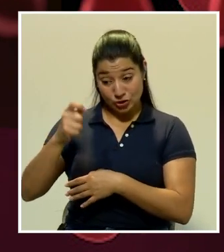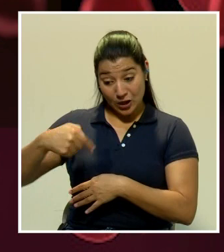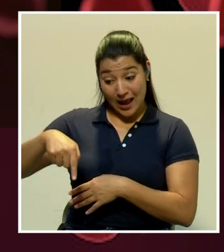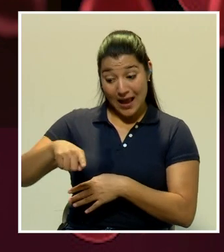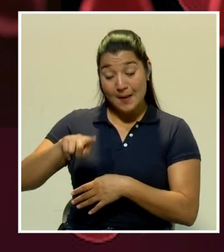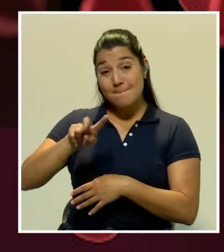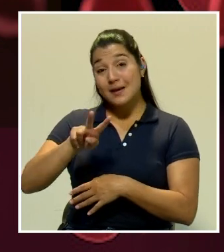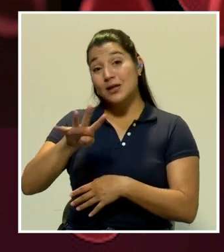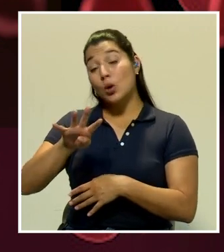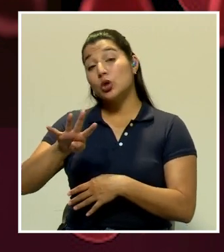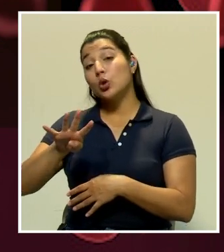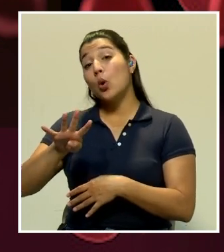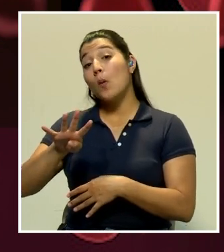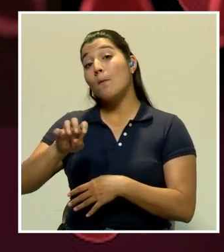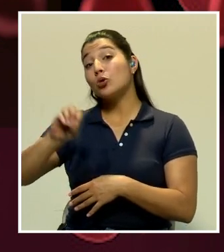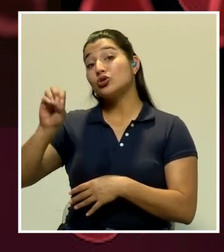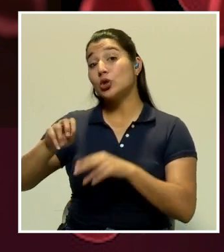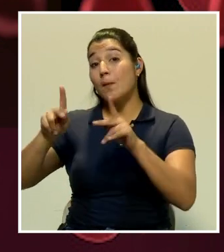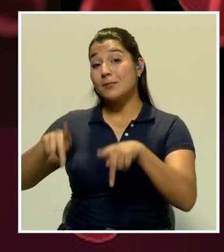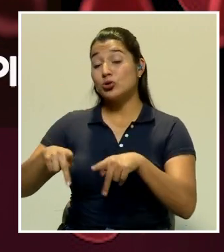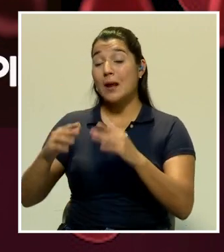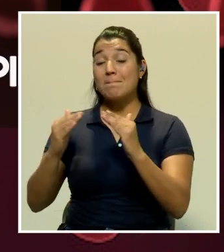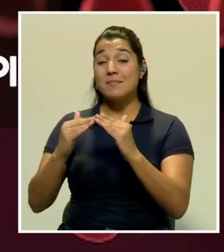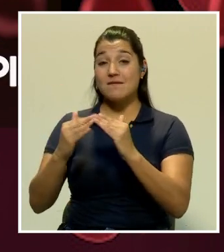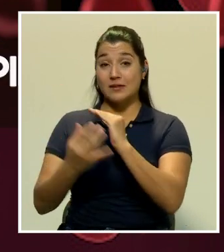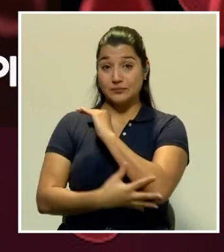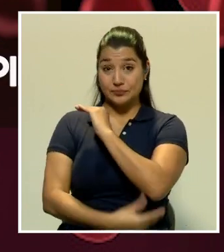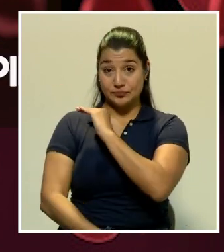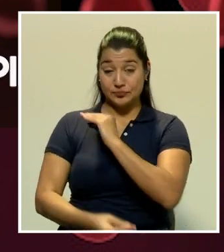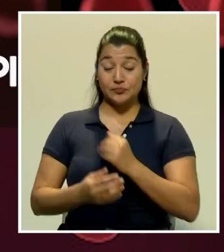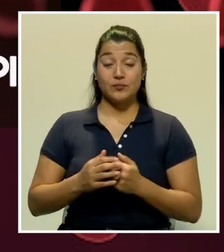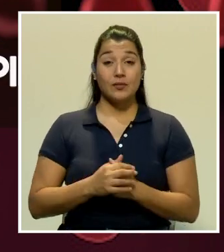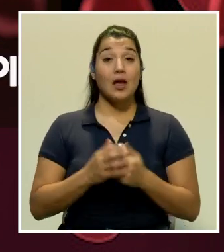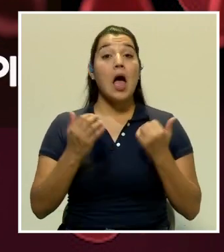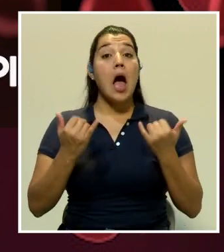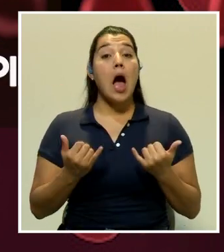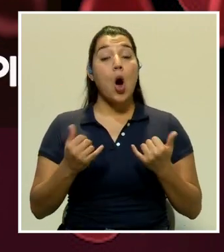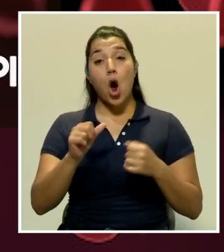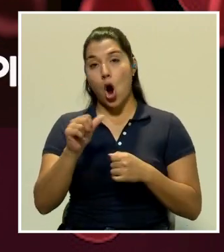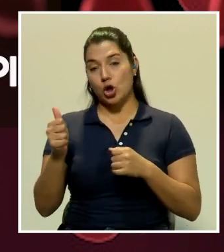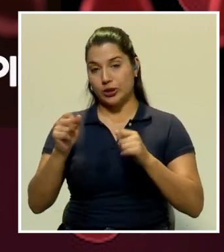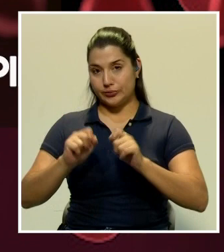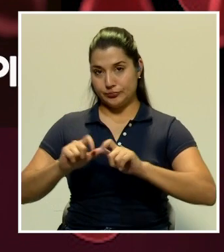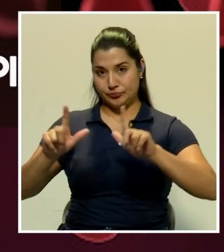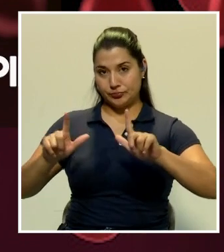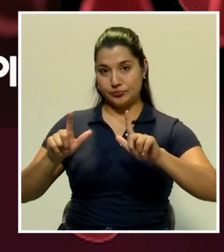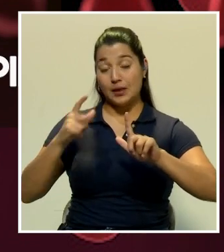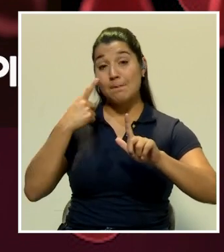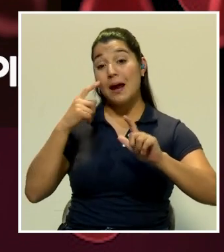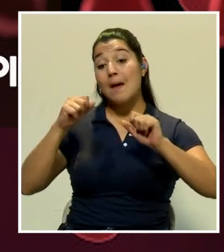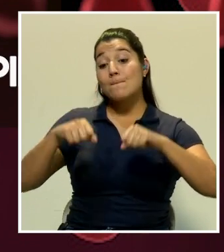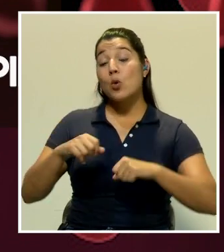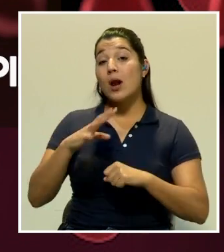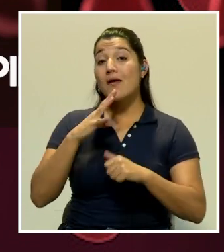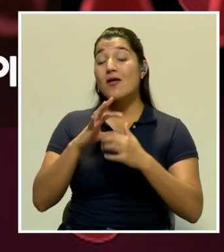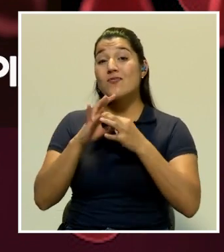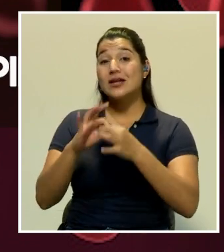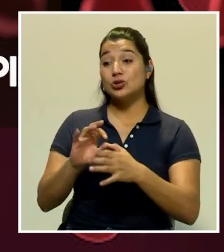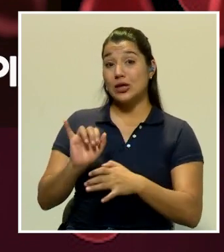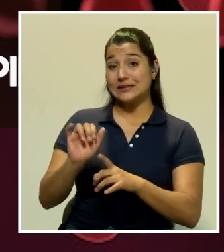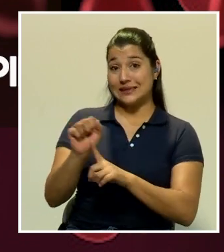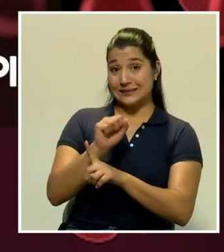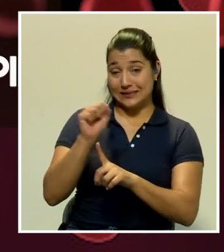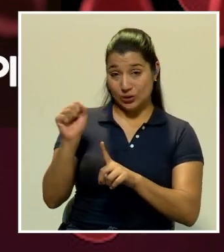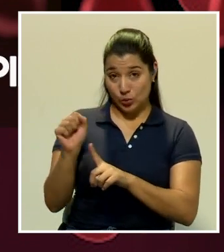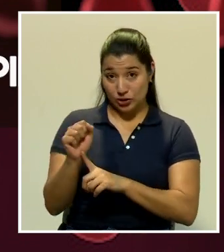en condiciones de pobreza. Vamos ahora a la siguiente pantalla para hablar un poco sobre esta situación y